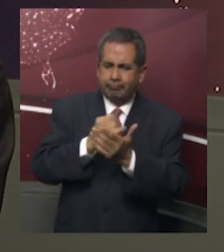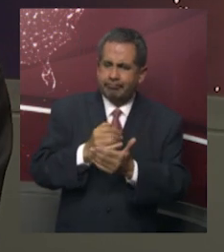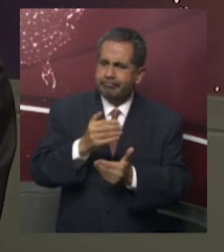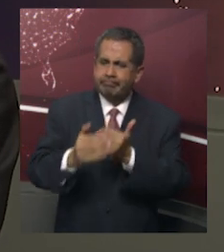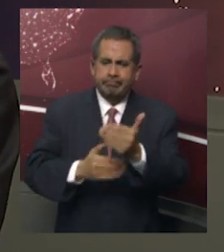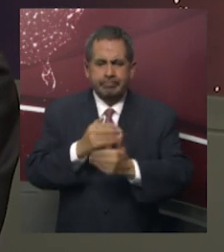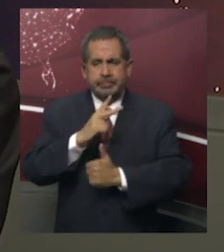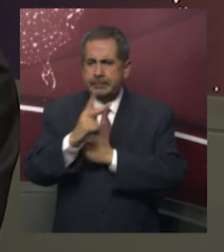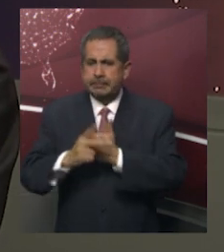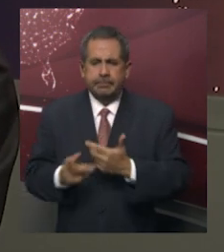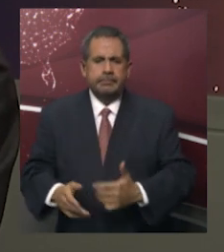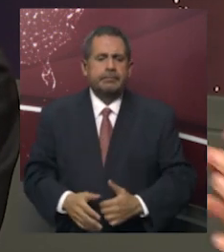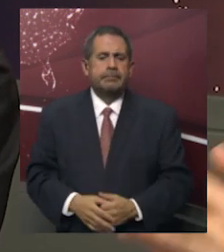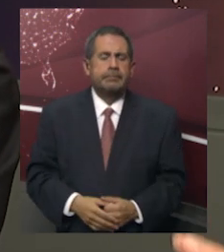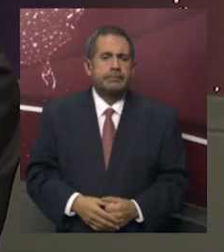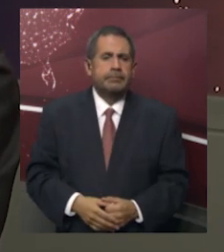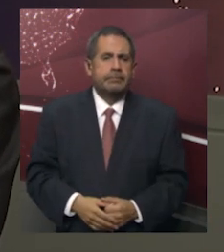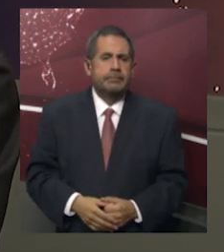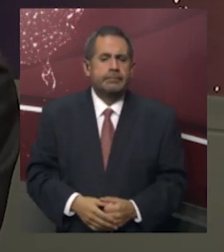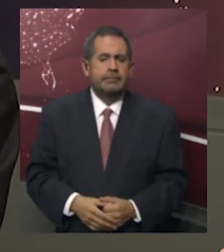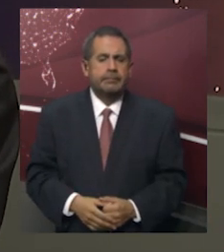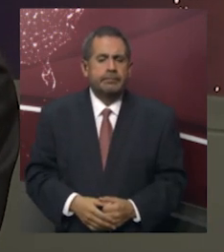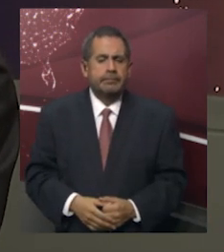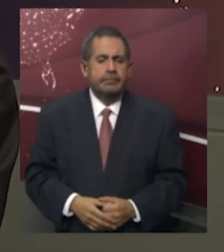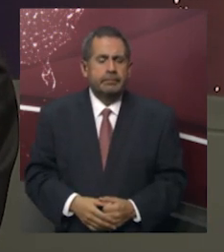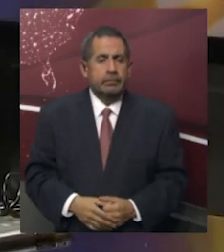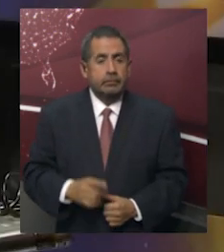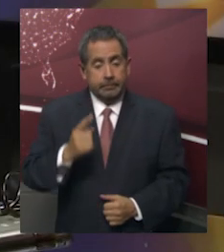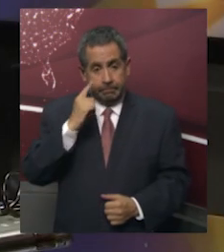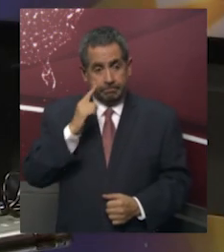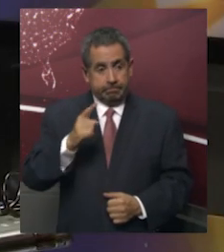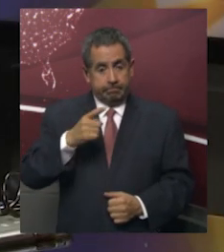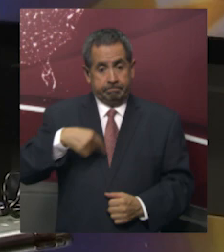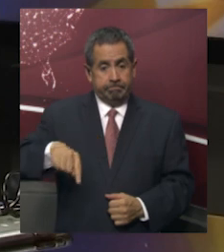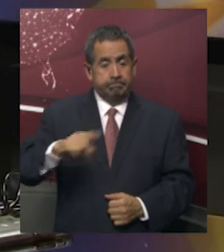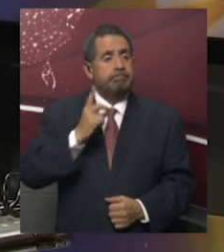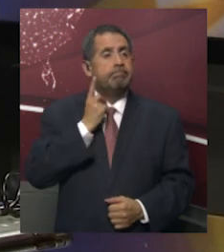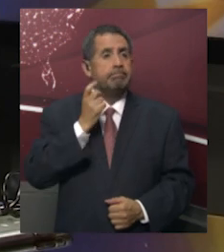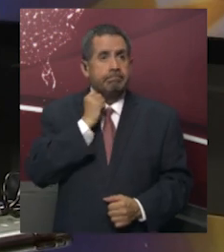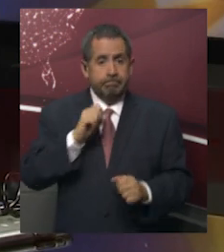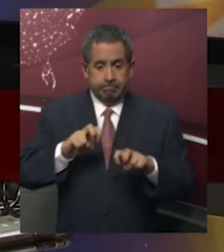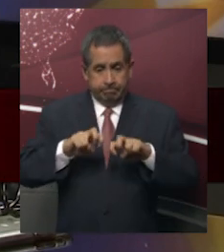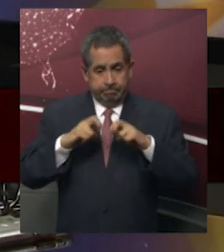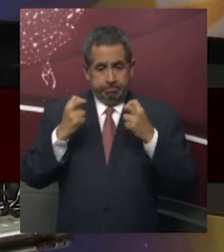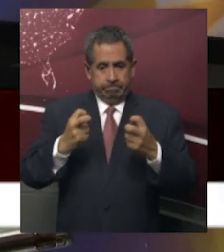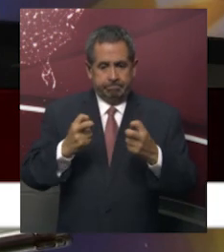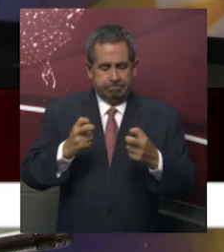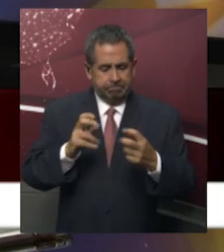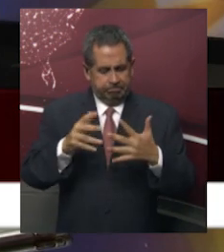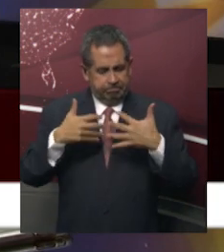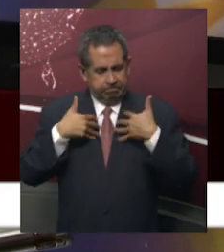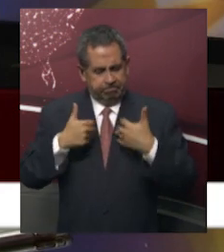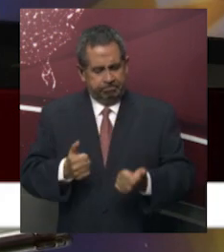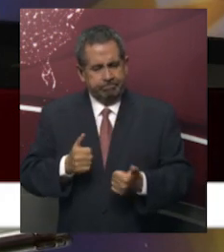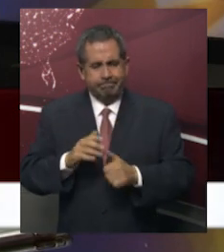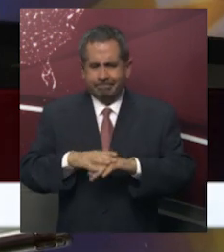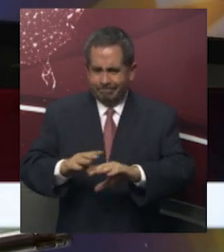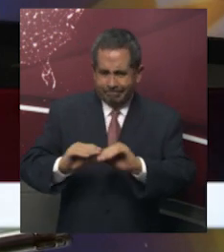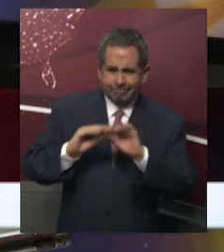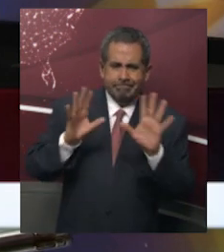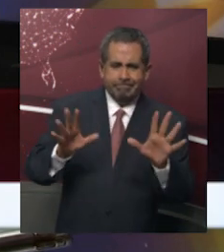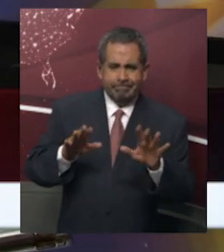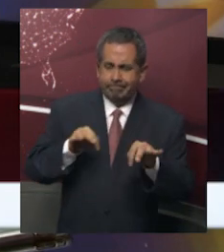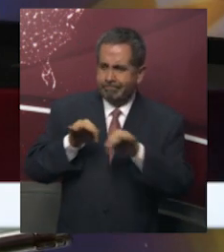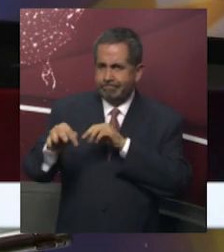se toman en los países? Cuando un parlamento entiende la naturaleza de sus funciones y cuando trabajamos